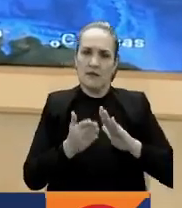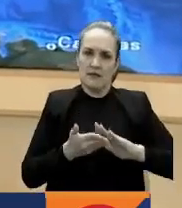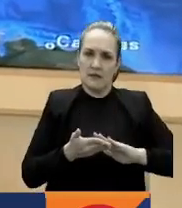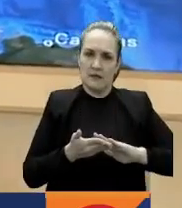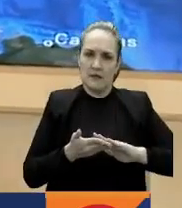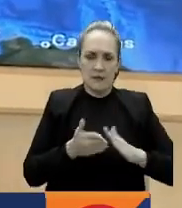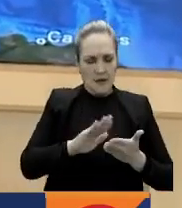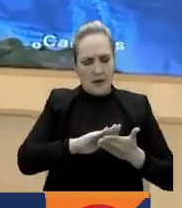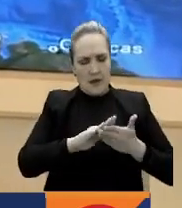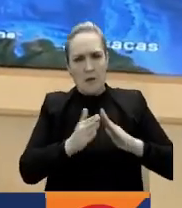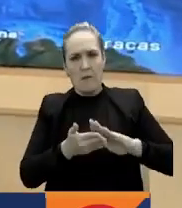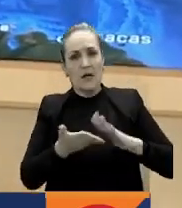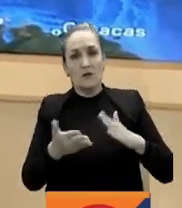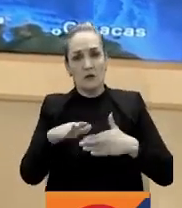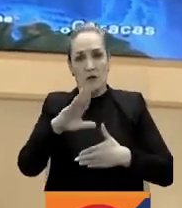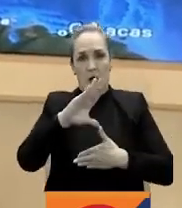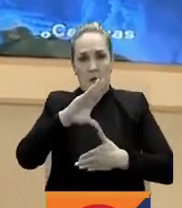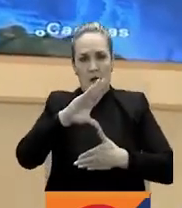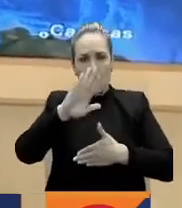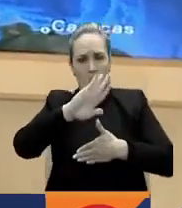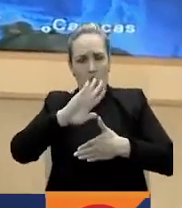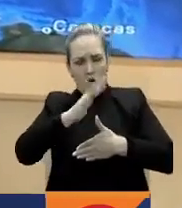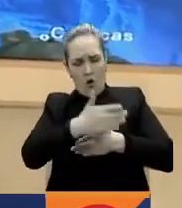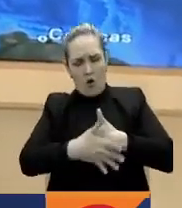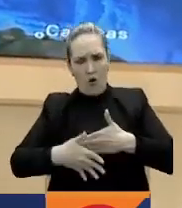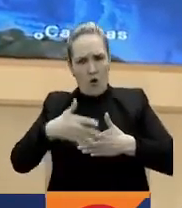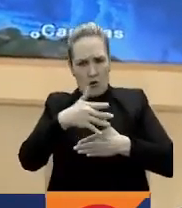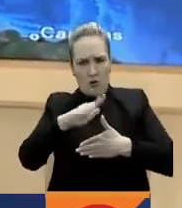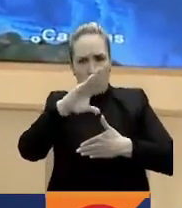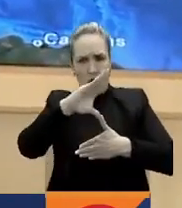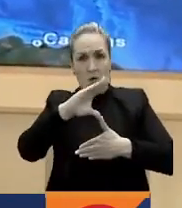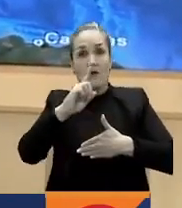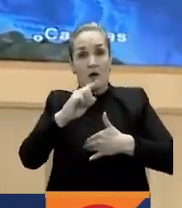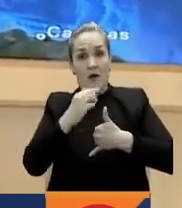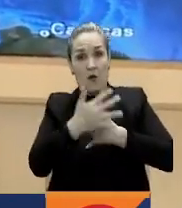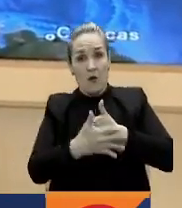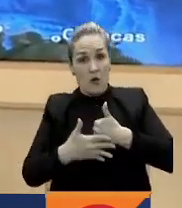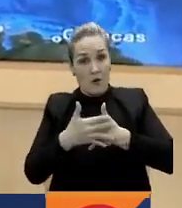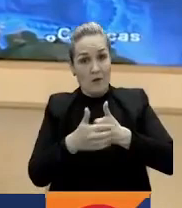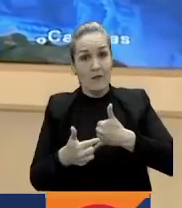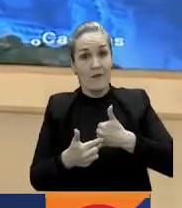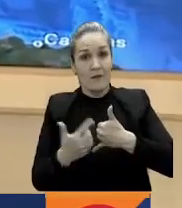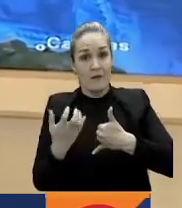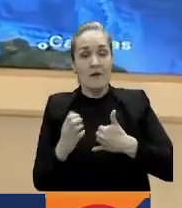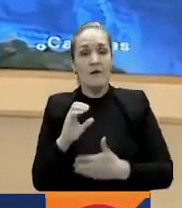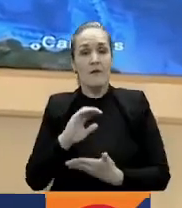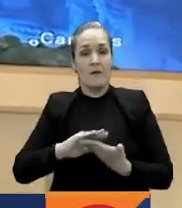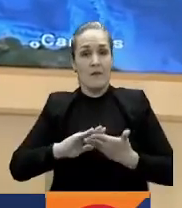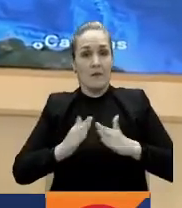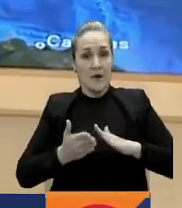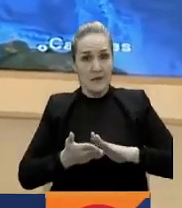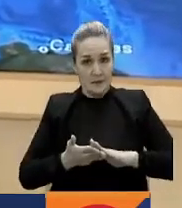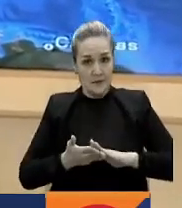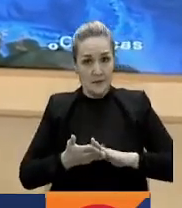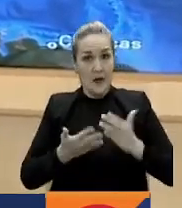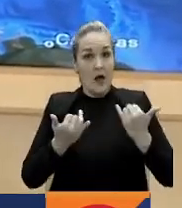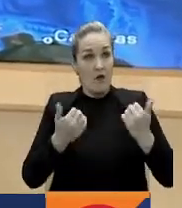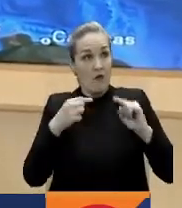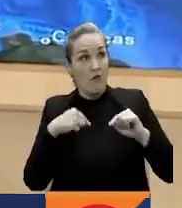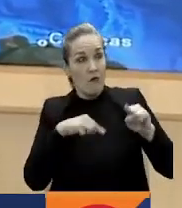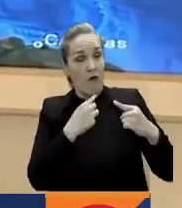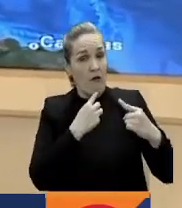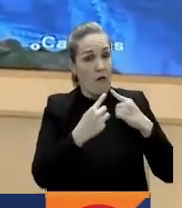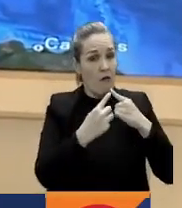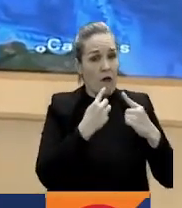en todo el continente americano, con la paz de Colombia, con unos caminos que entre